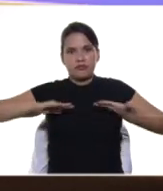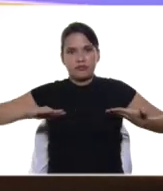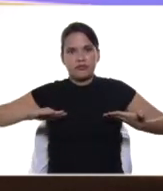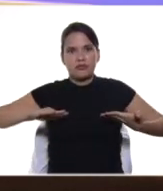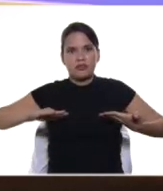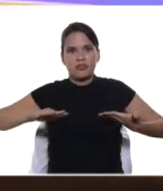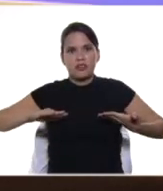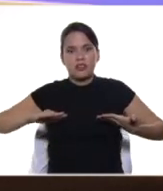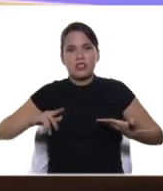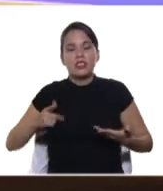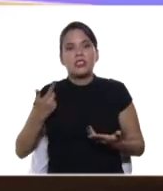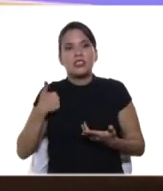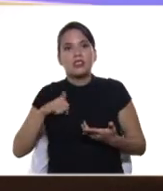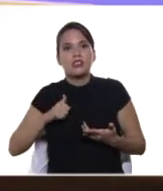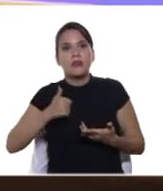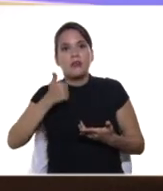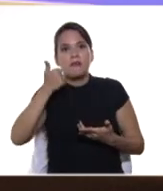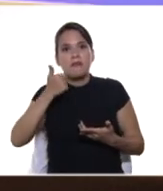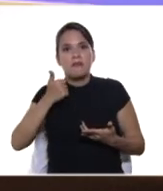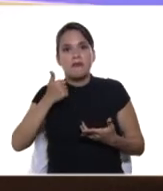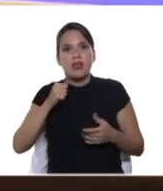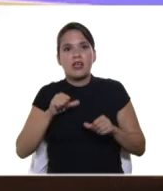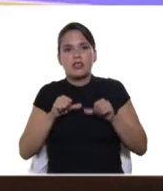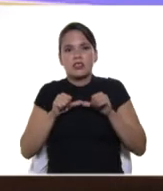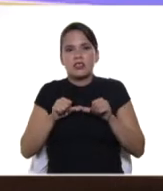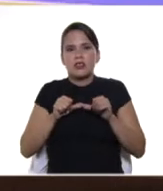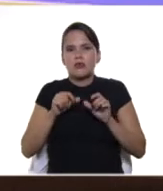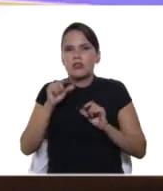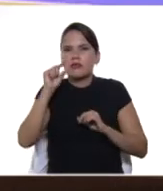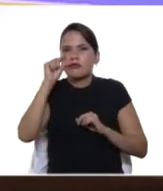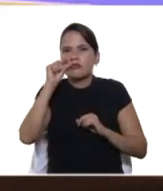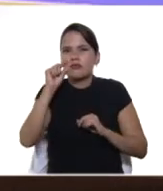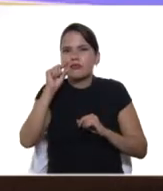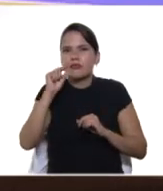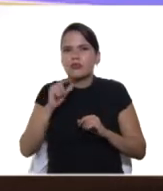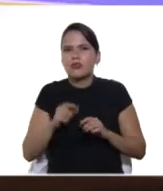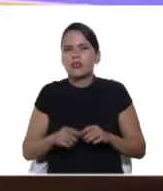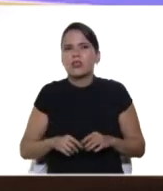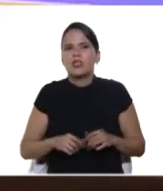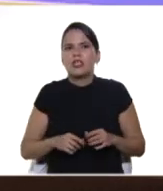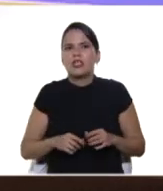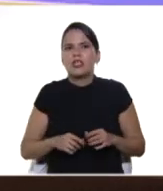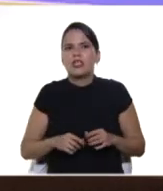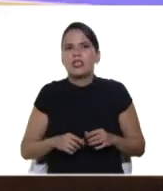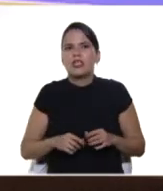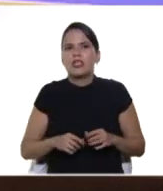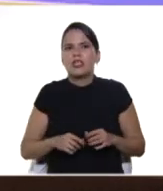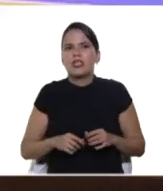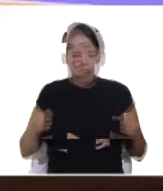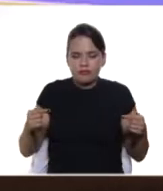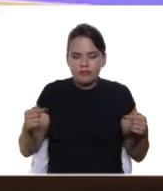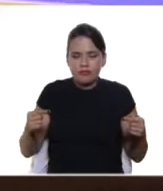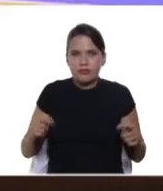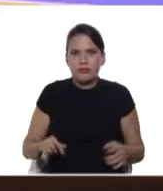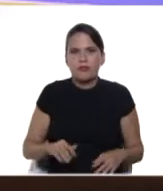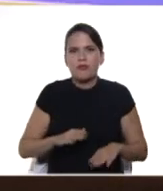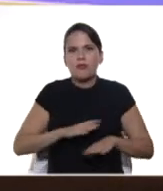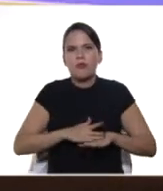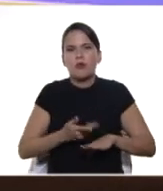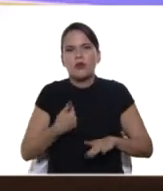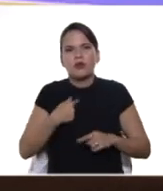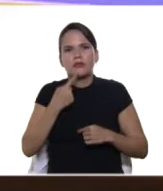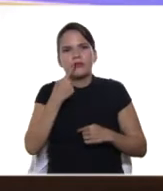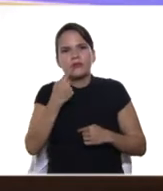está constituido por secuencias finitas de segmentos por los